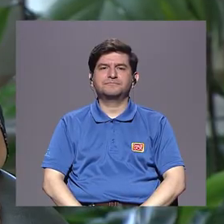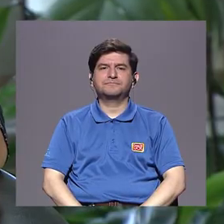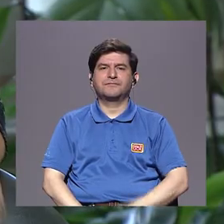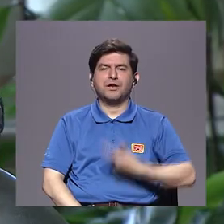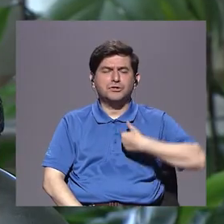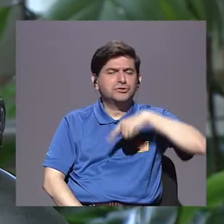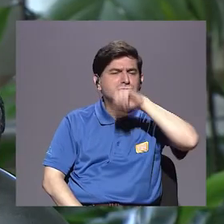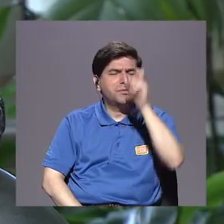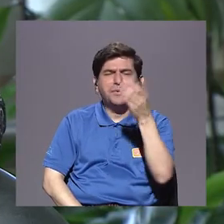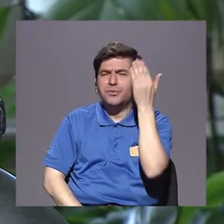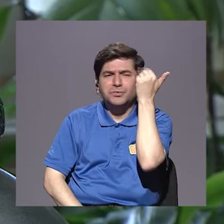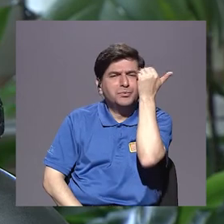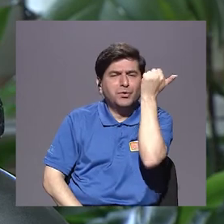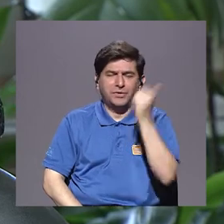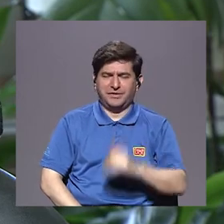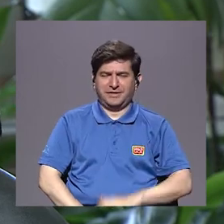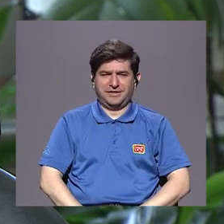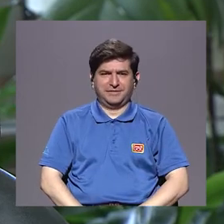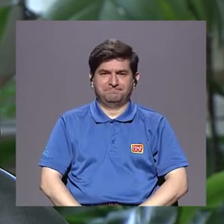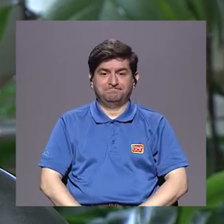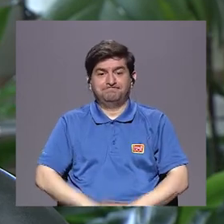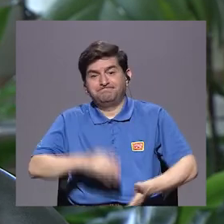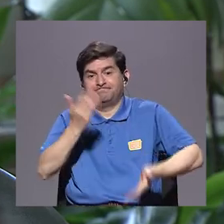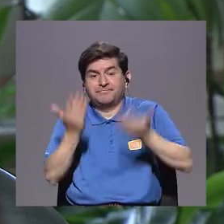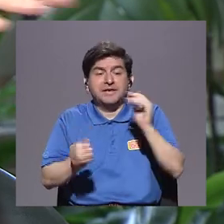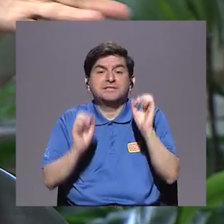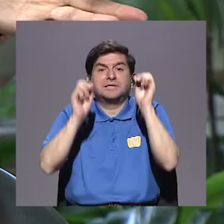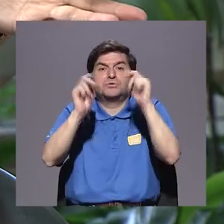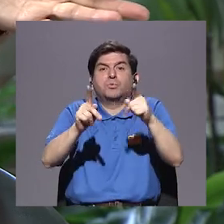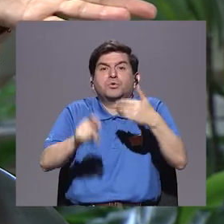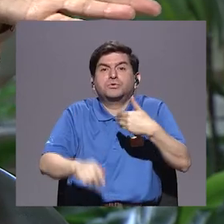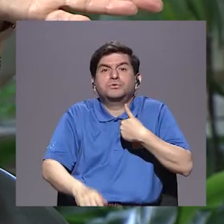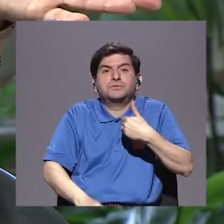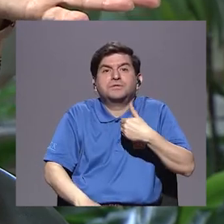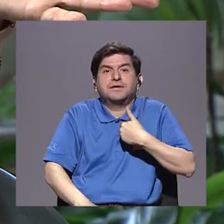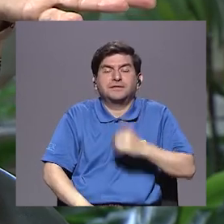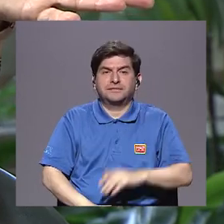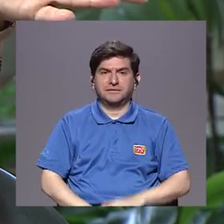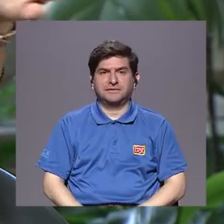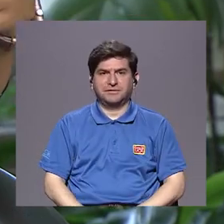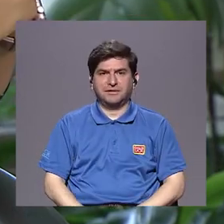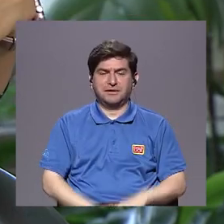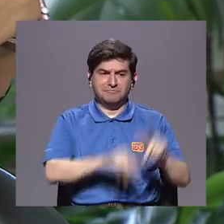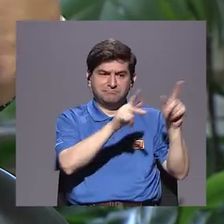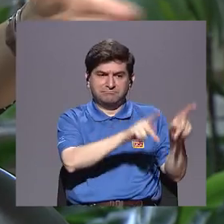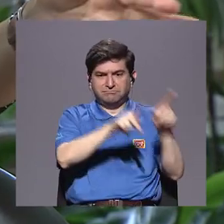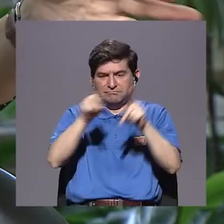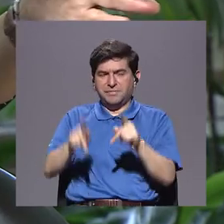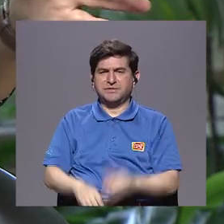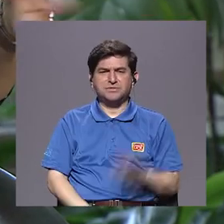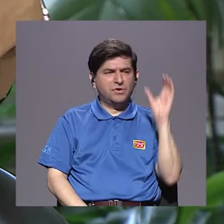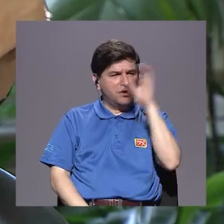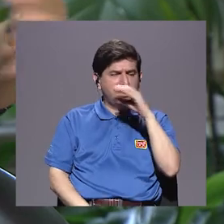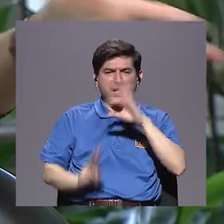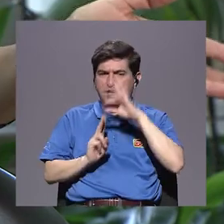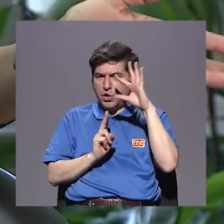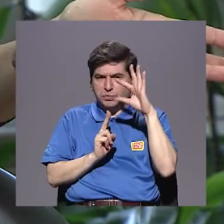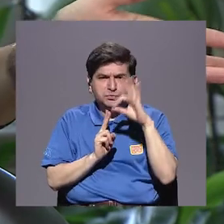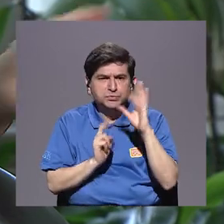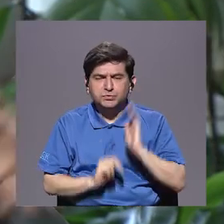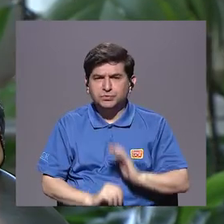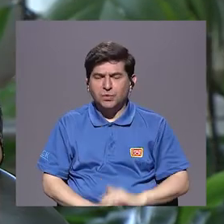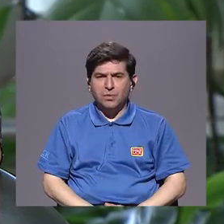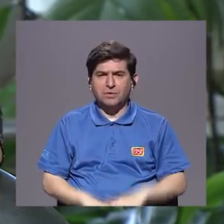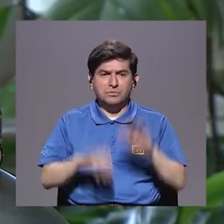Sí, te lo pregunto porque podría ser una posibilidad para las personas que están buscando